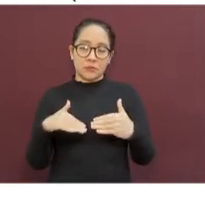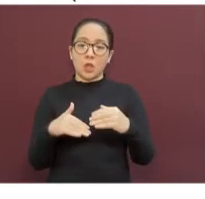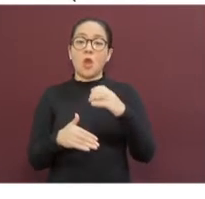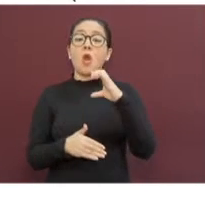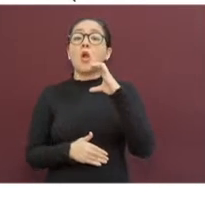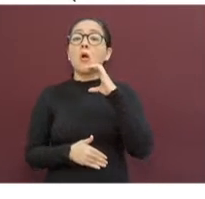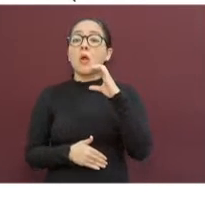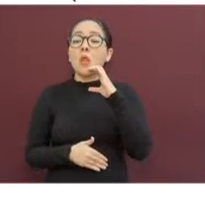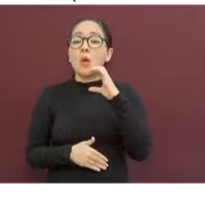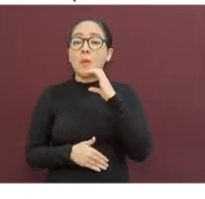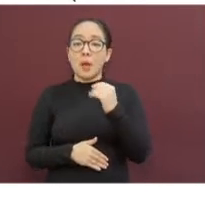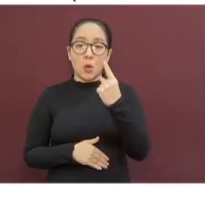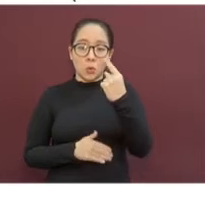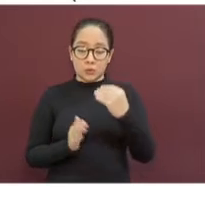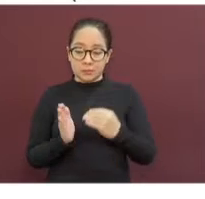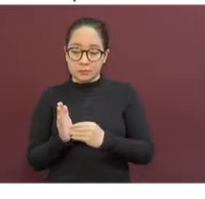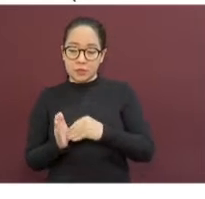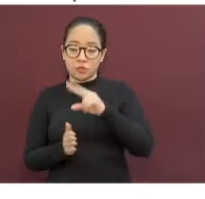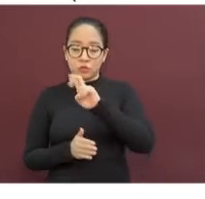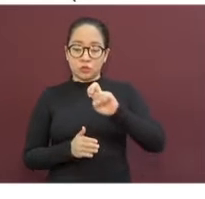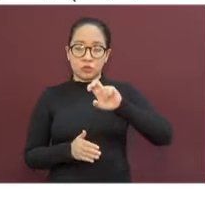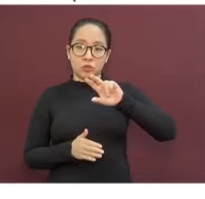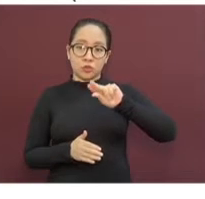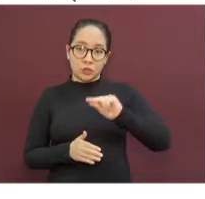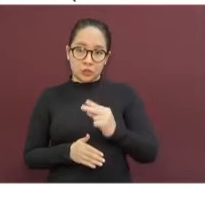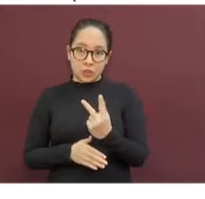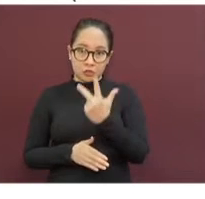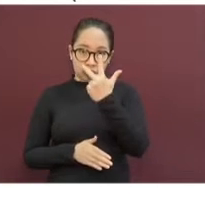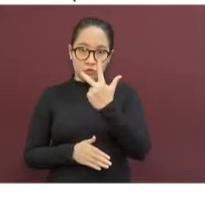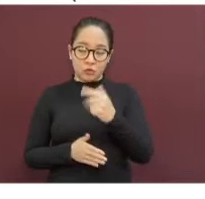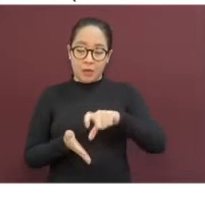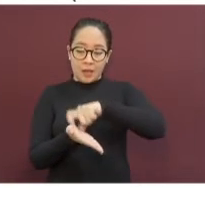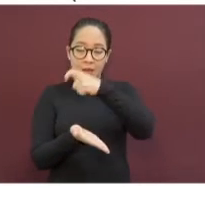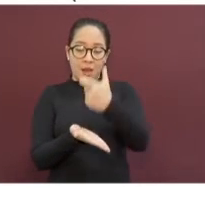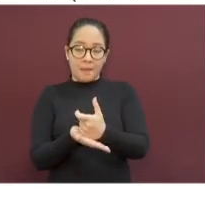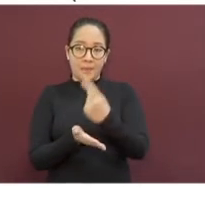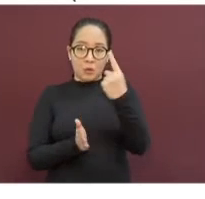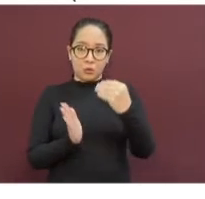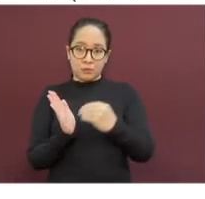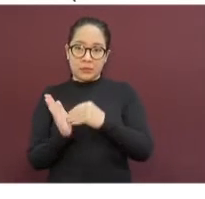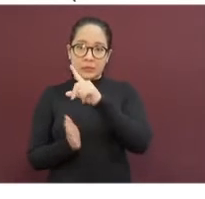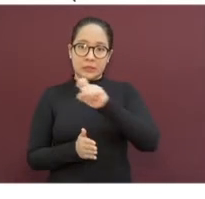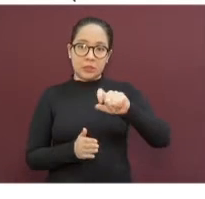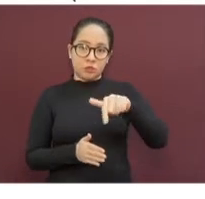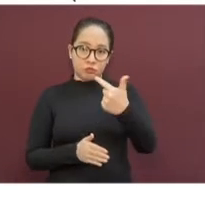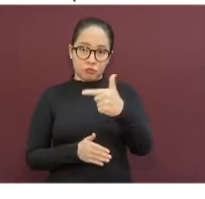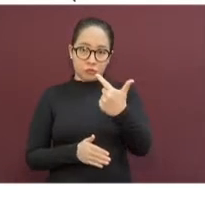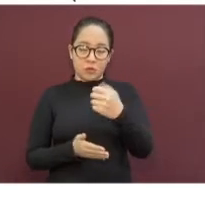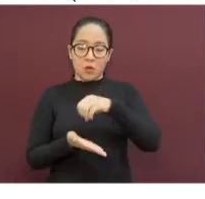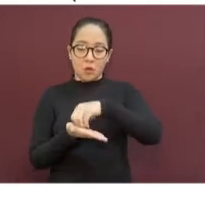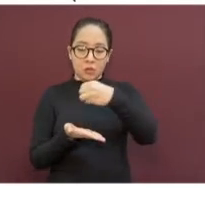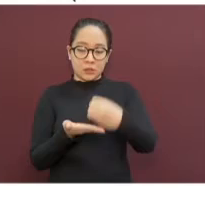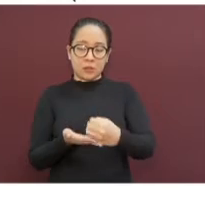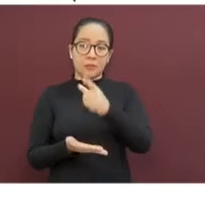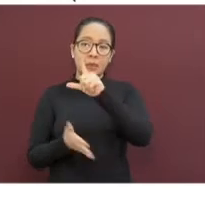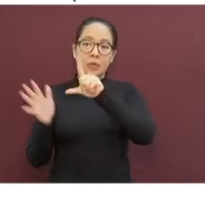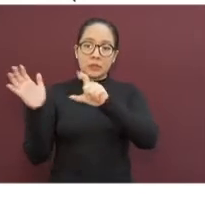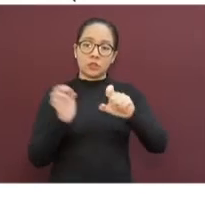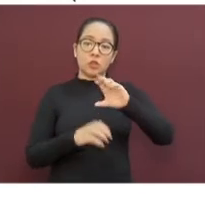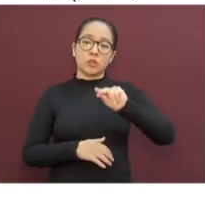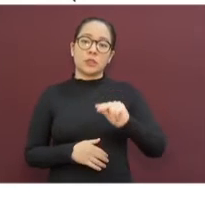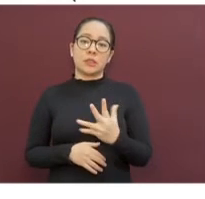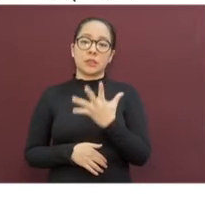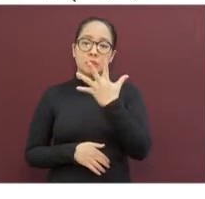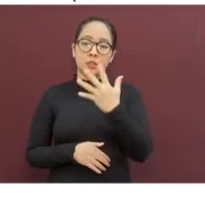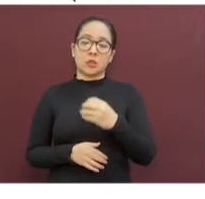con 1.288 y ahora xalapa con 1.112 orizaba con 785